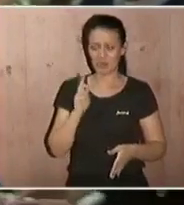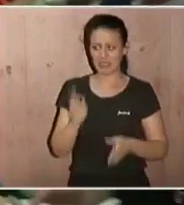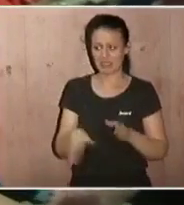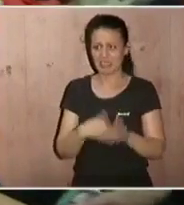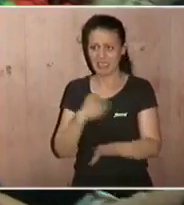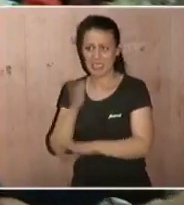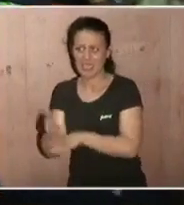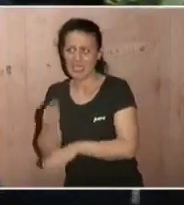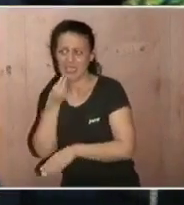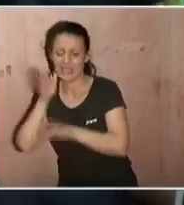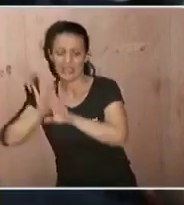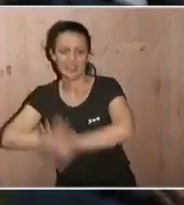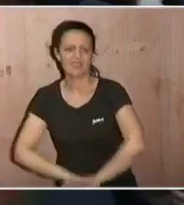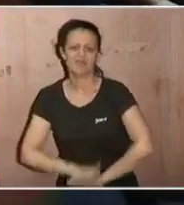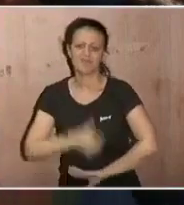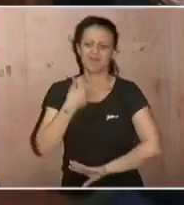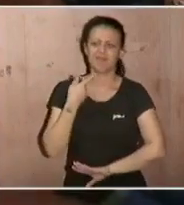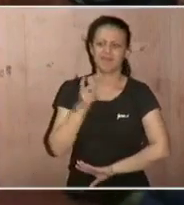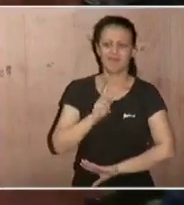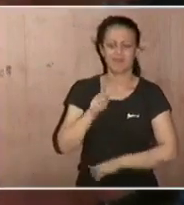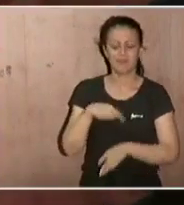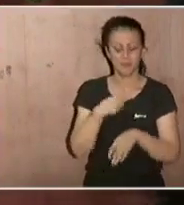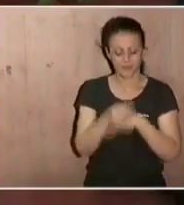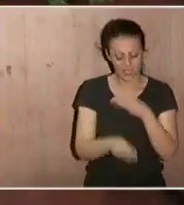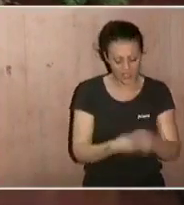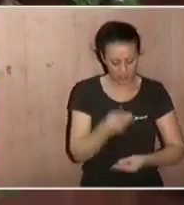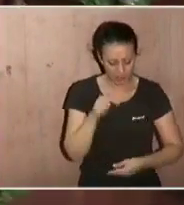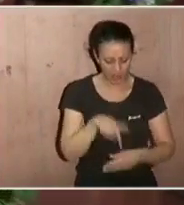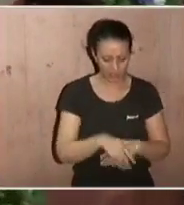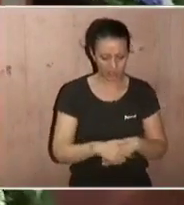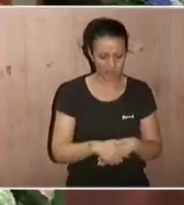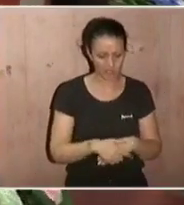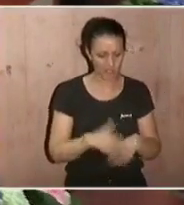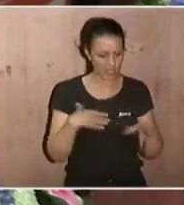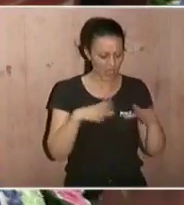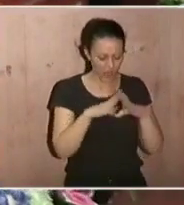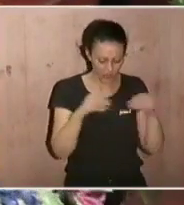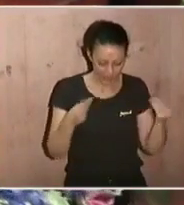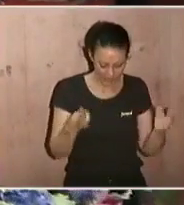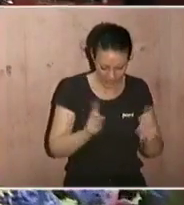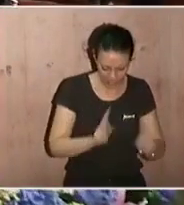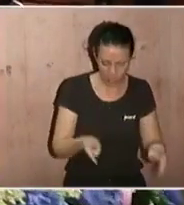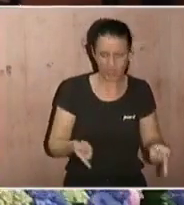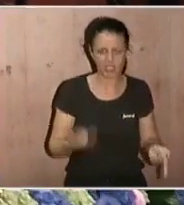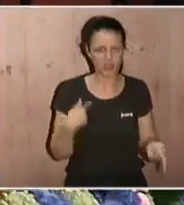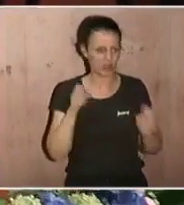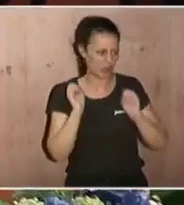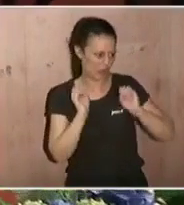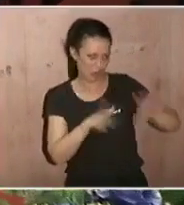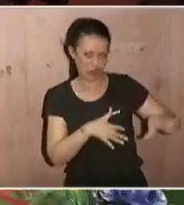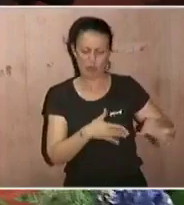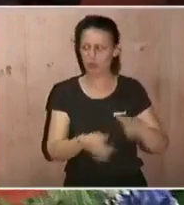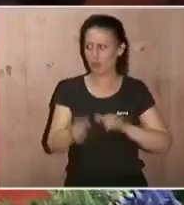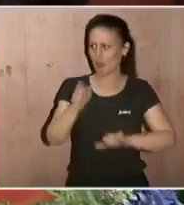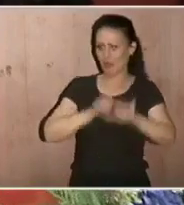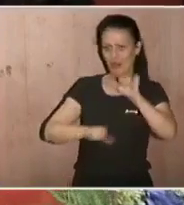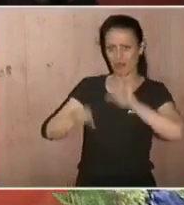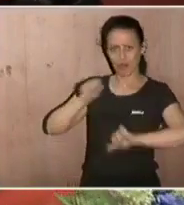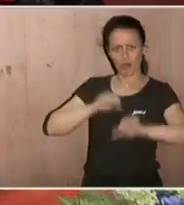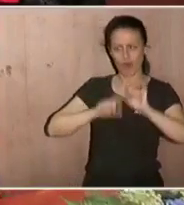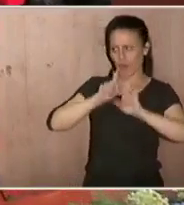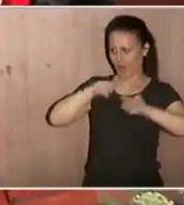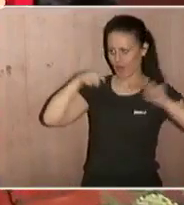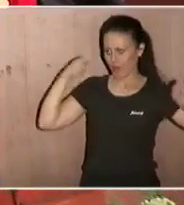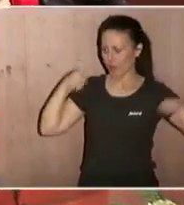a cenar, me pregunté, ¿qué hago yo aquí? Esto ni es universidad ni es nada, yo renuncio y me vuelvo a